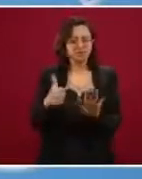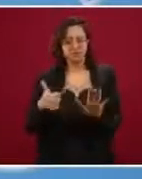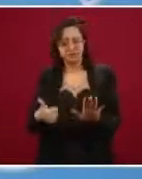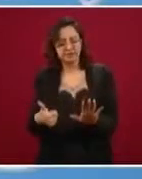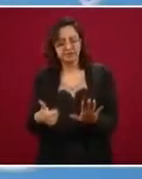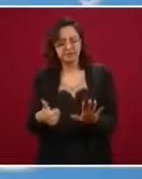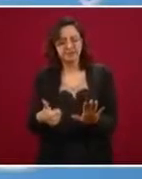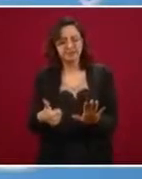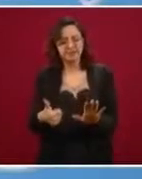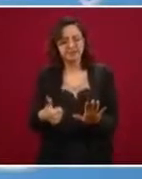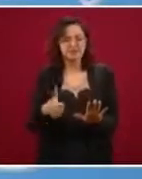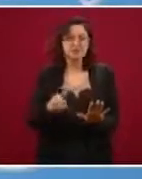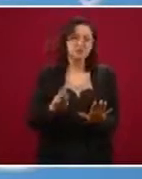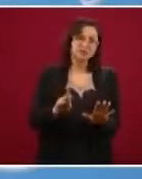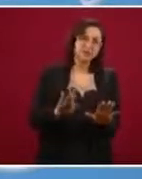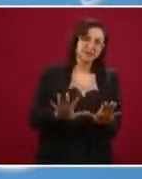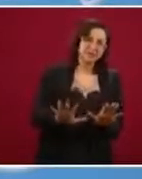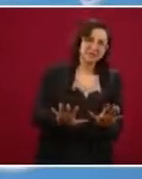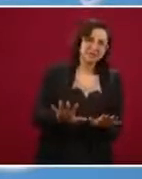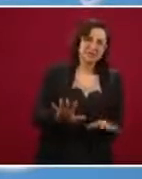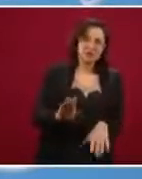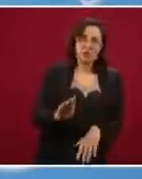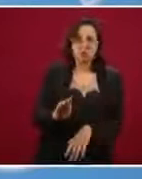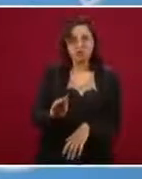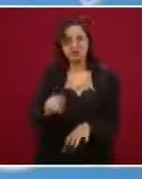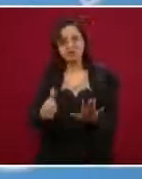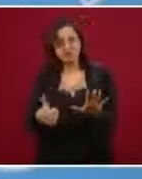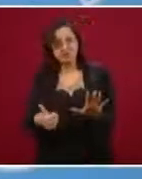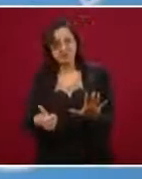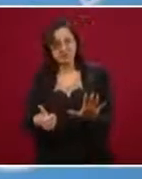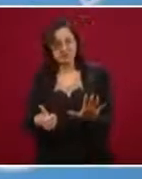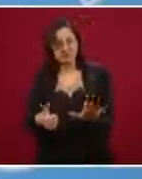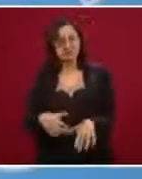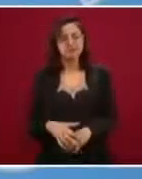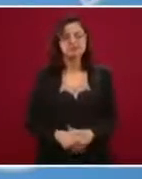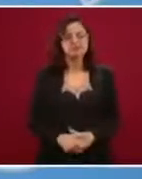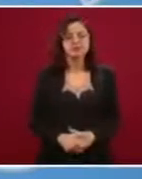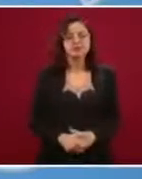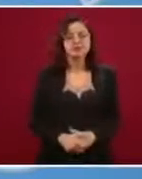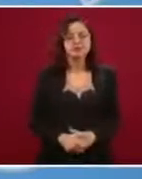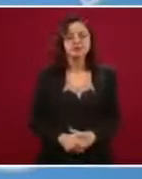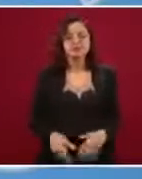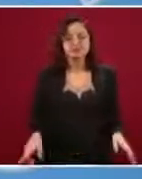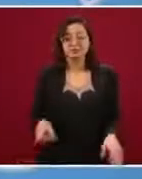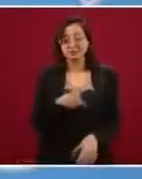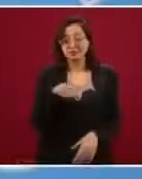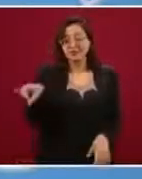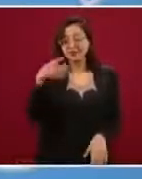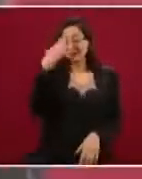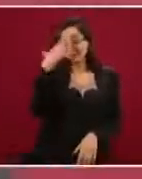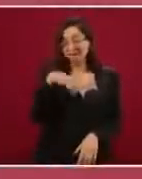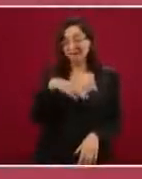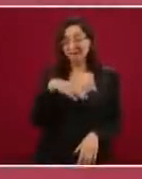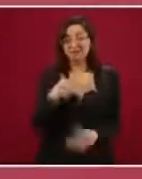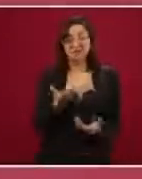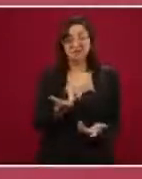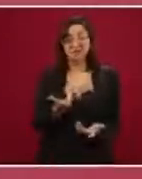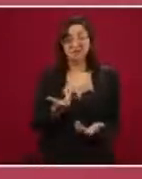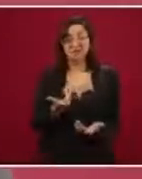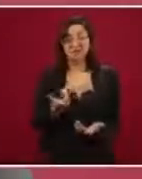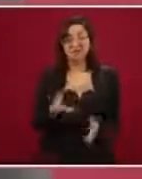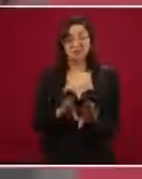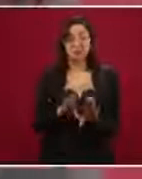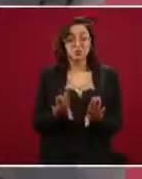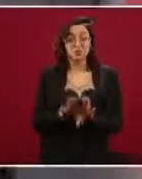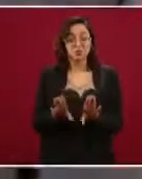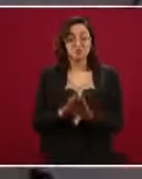1996, 95, 96, por allá. Entonces, ¿saben cómo fue esa primera entrevista